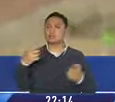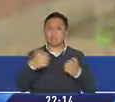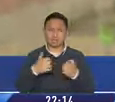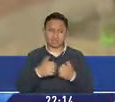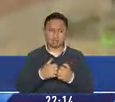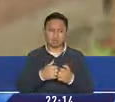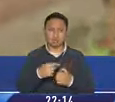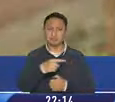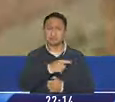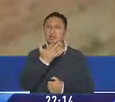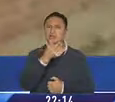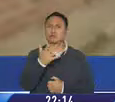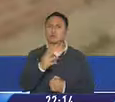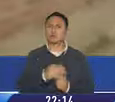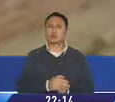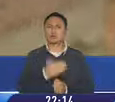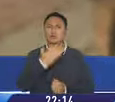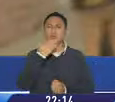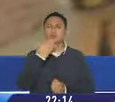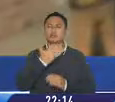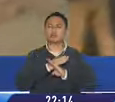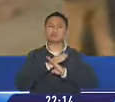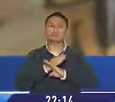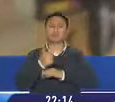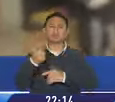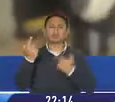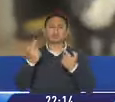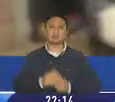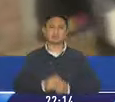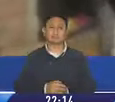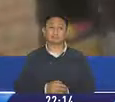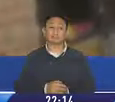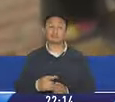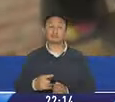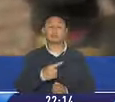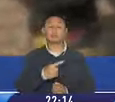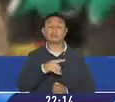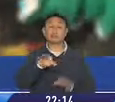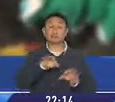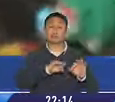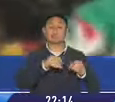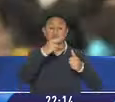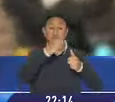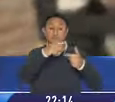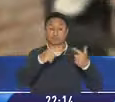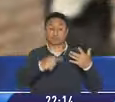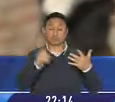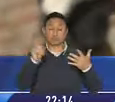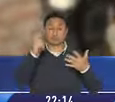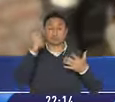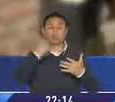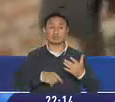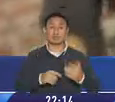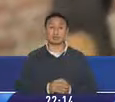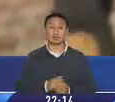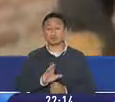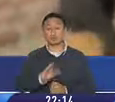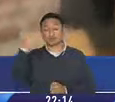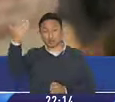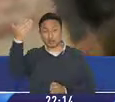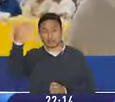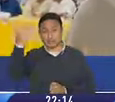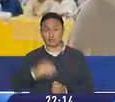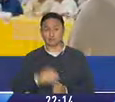tienen los uniformados para combatir a los delincuentes. Ellos expusieron las necesidades de la institución ante el alcalde de la